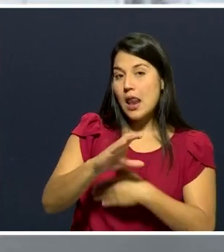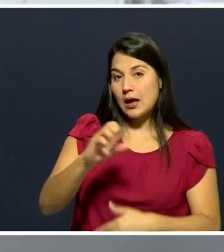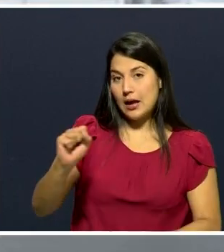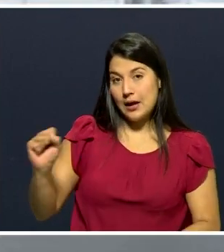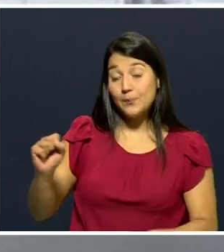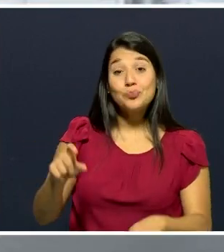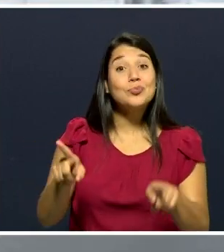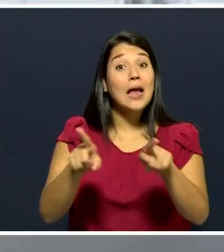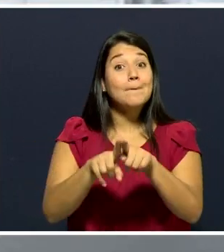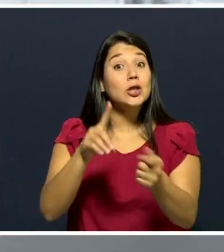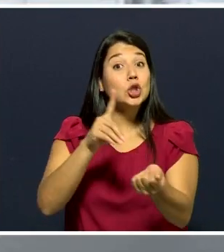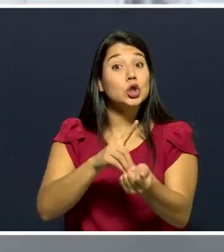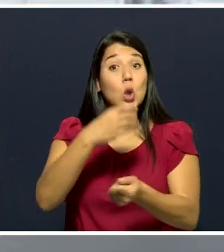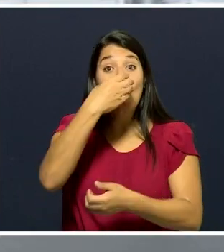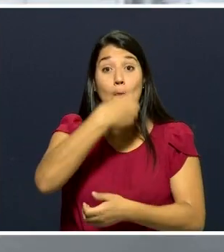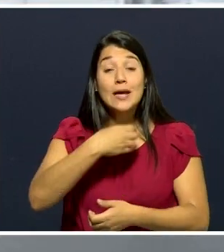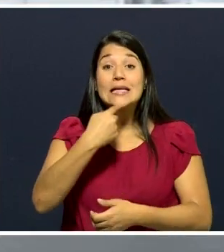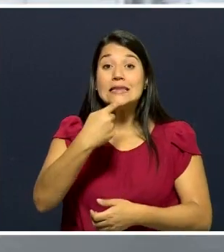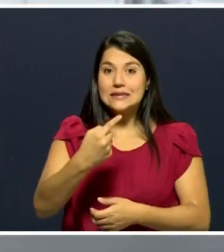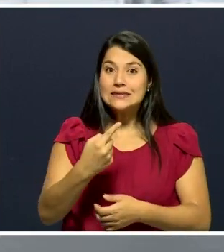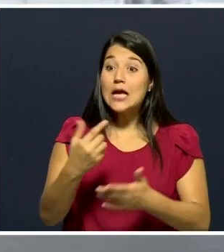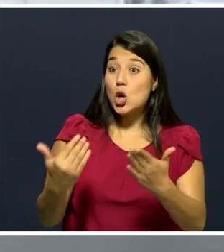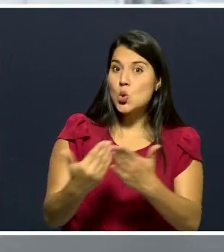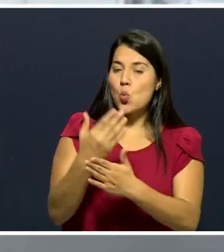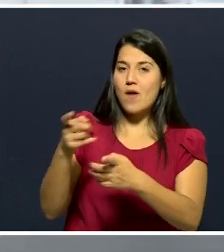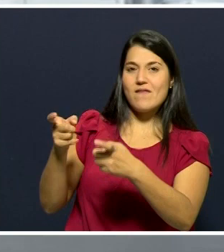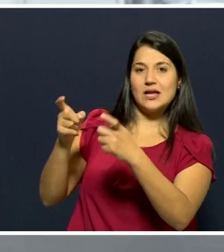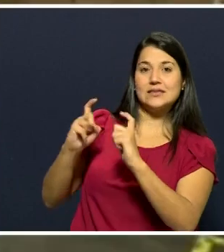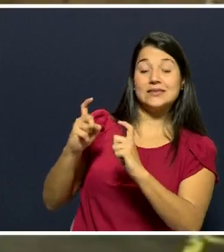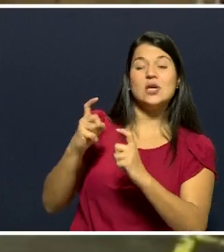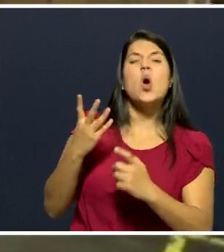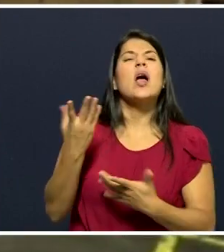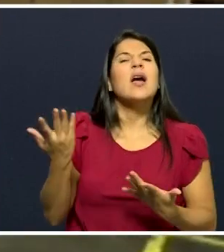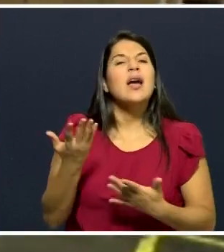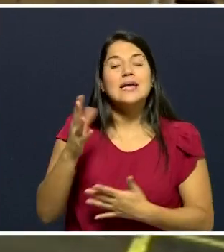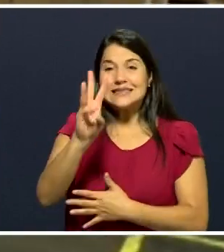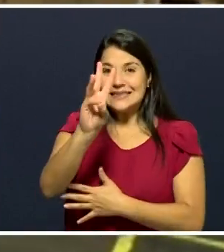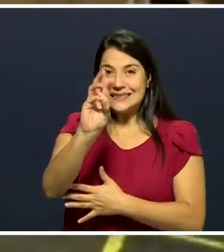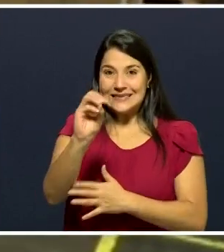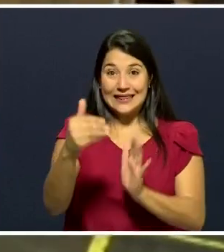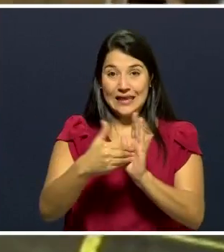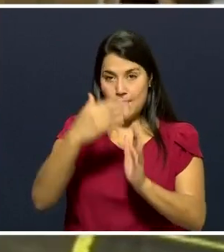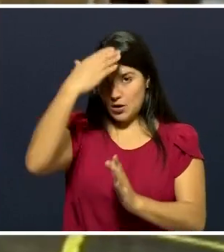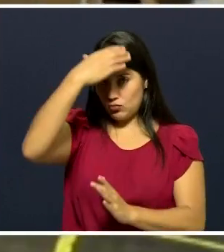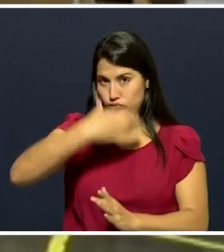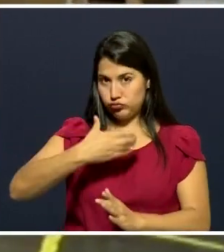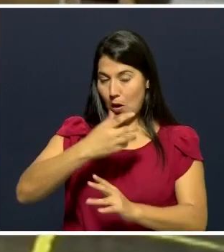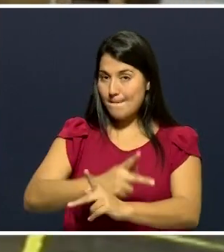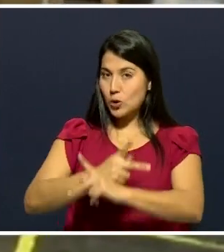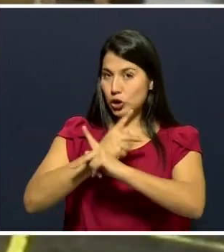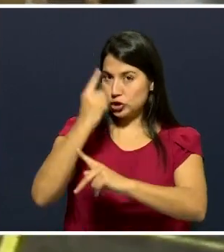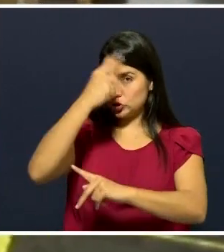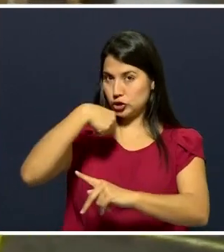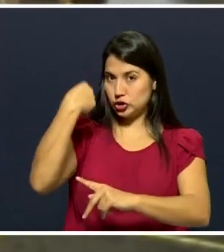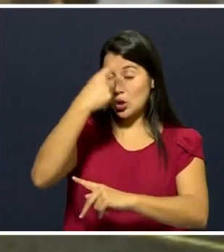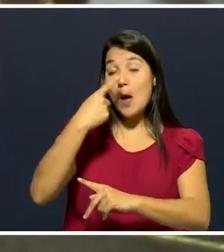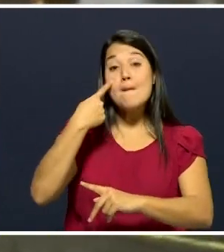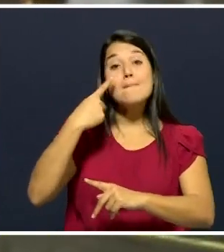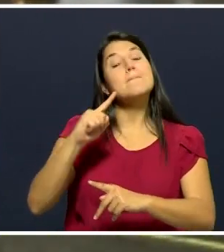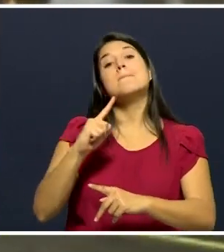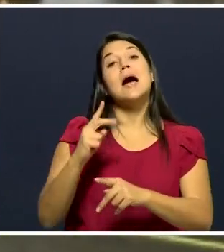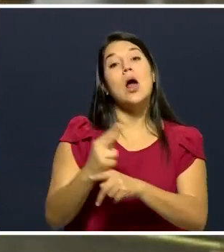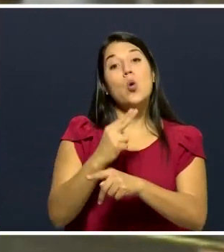Macaya además informó sobre una nueva donación, en este caso de 60,000 caretas protectoras faciales para uso médico otorgadas